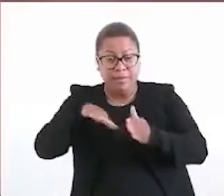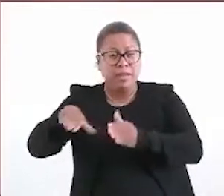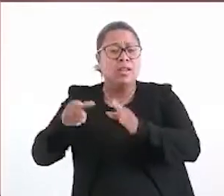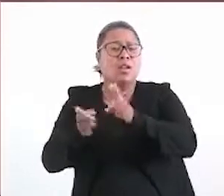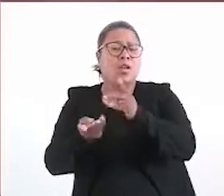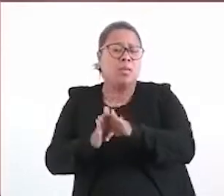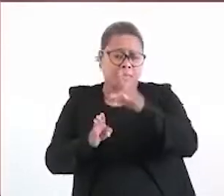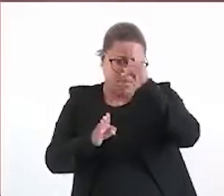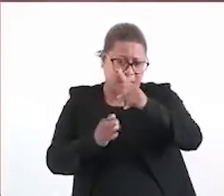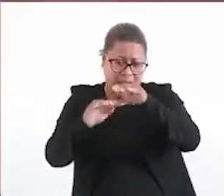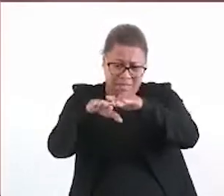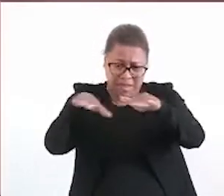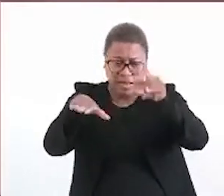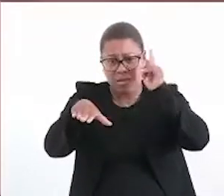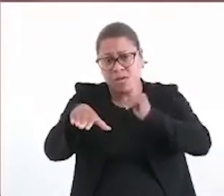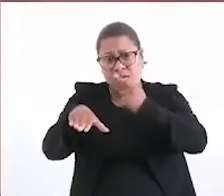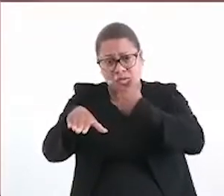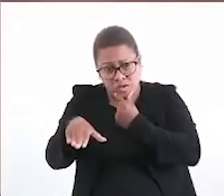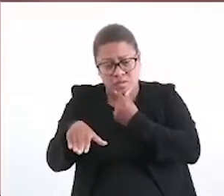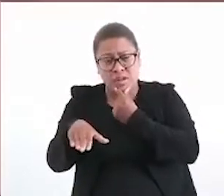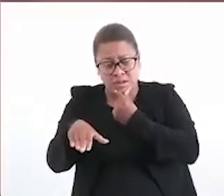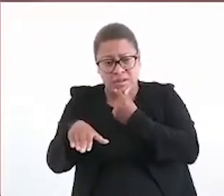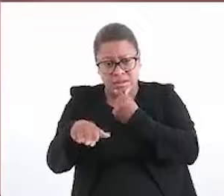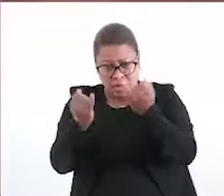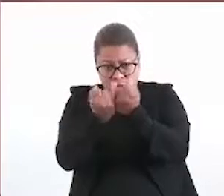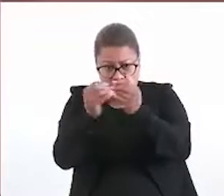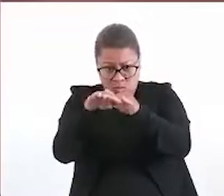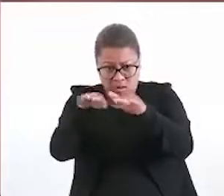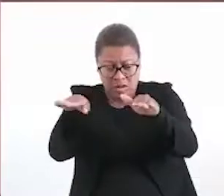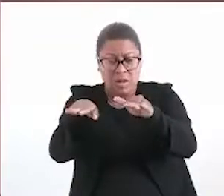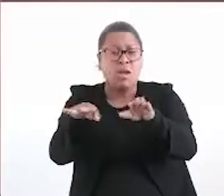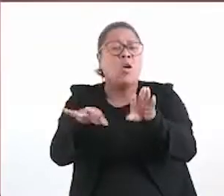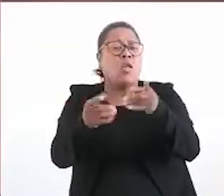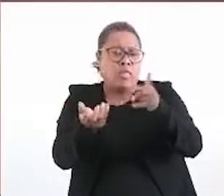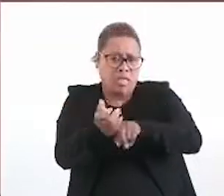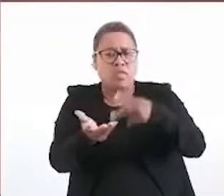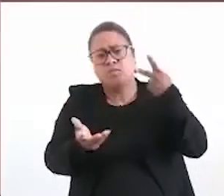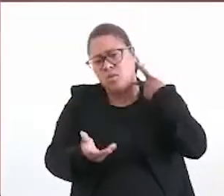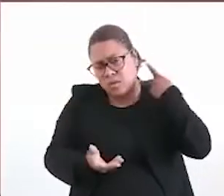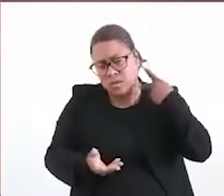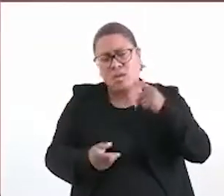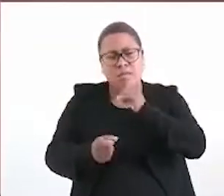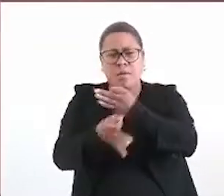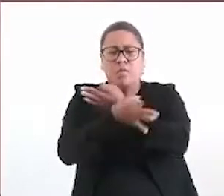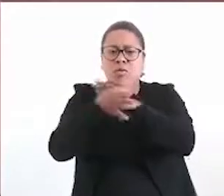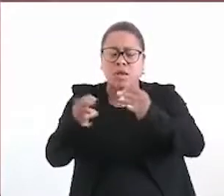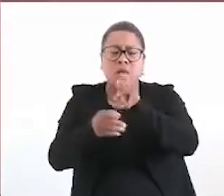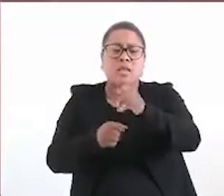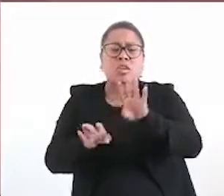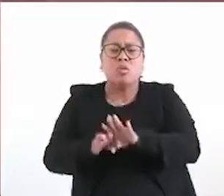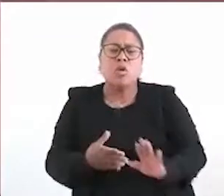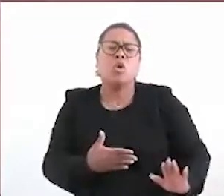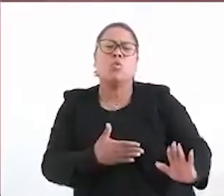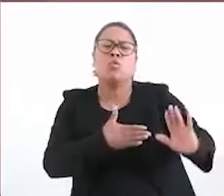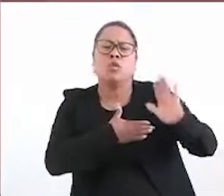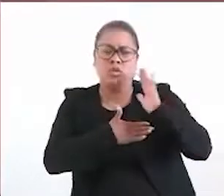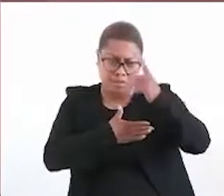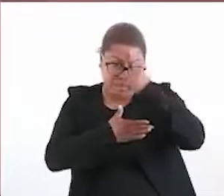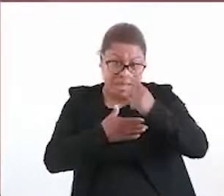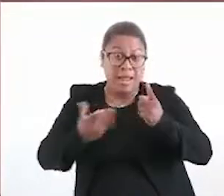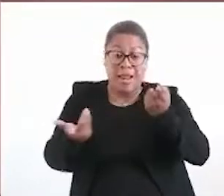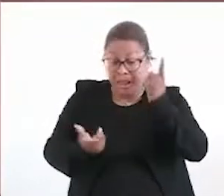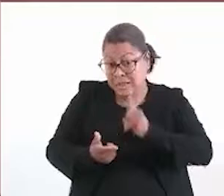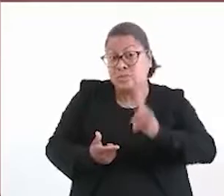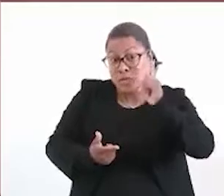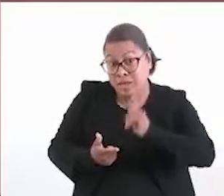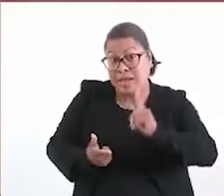cuando hablamos de garantizar la paridad entre mujeres y hombres, en el ámbito público, hablamos también del compromiso ineludible de garantizar